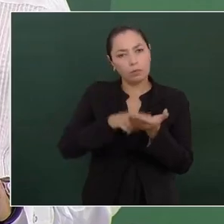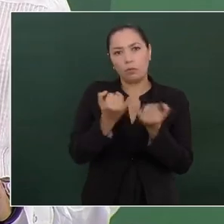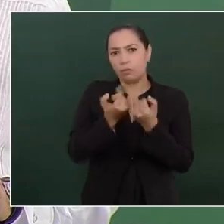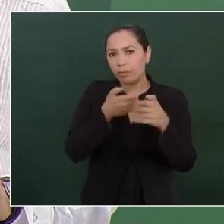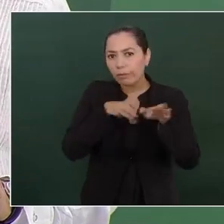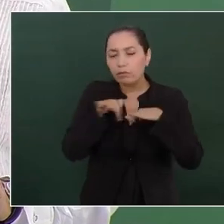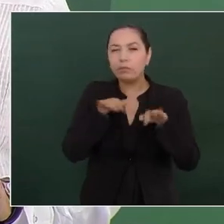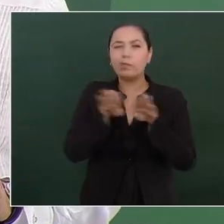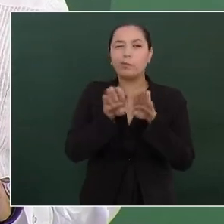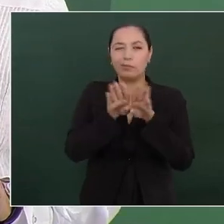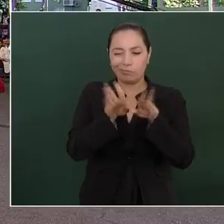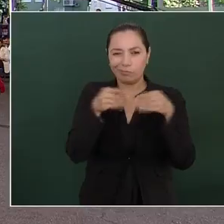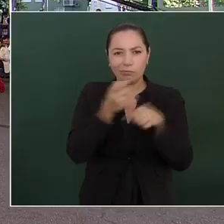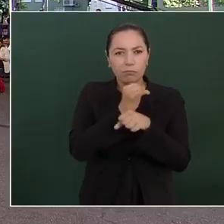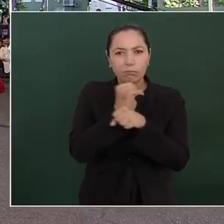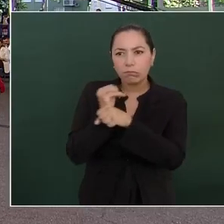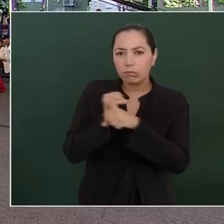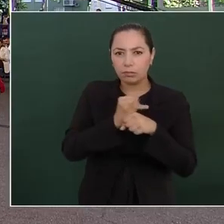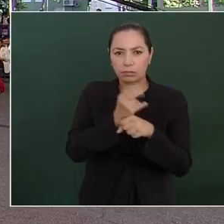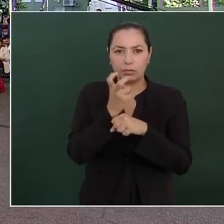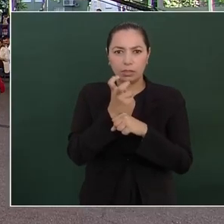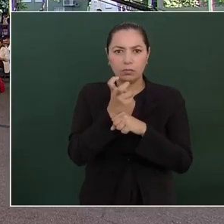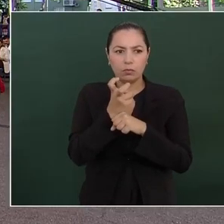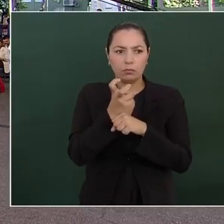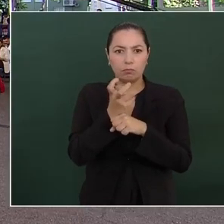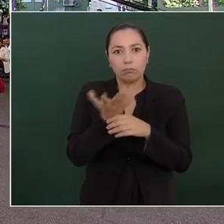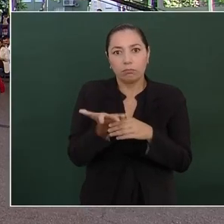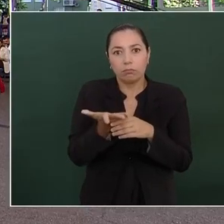periodismo, nobles oficios.